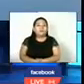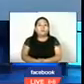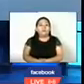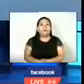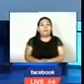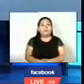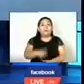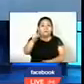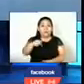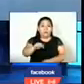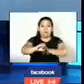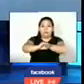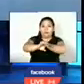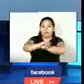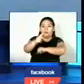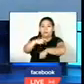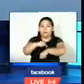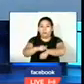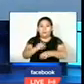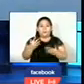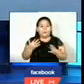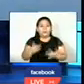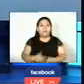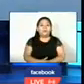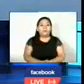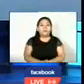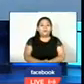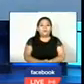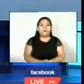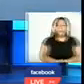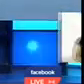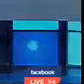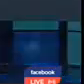es momento de hacer una nueva pausa comercial ya volvemos